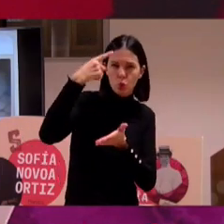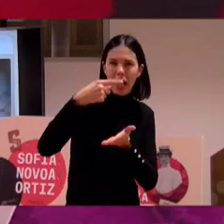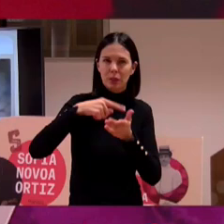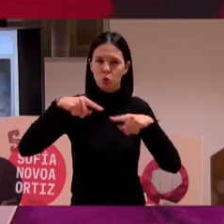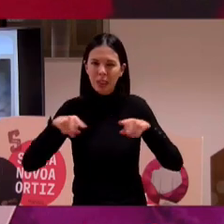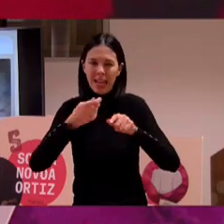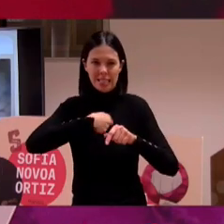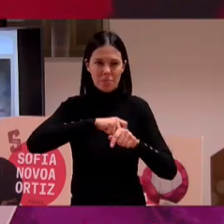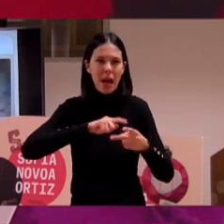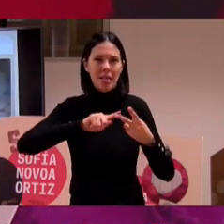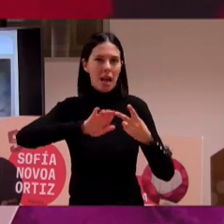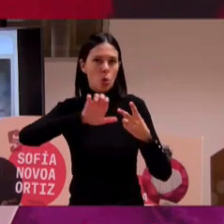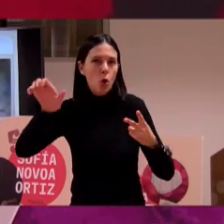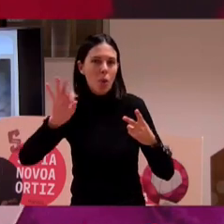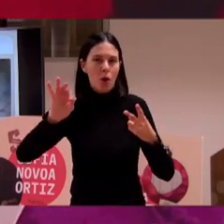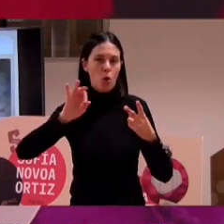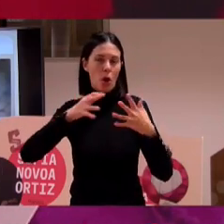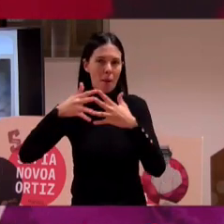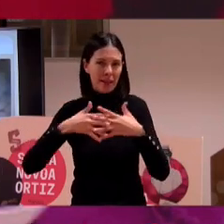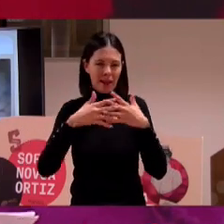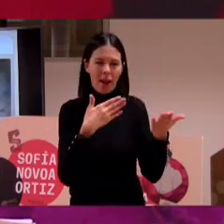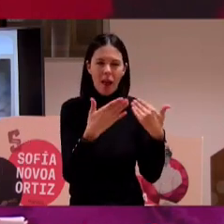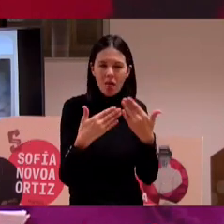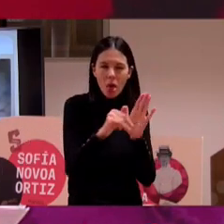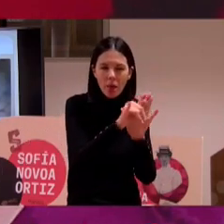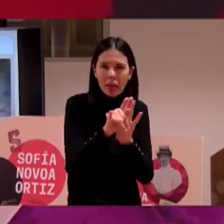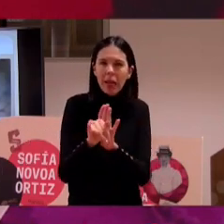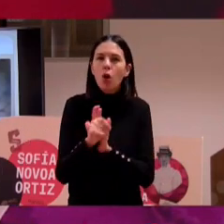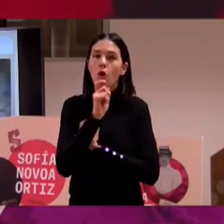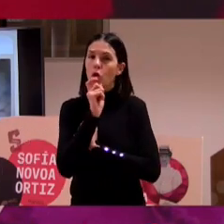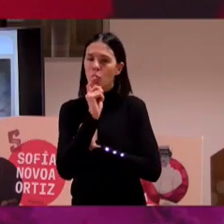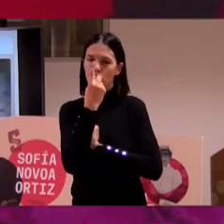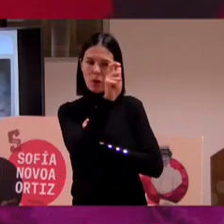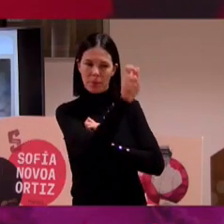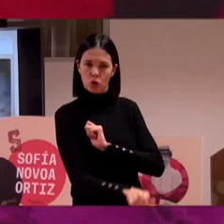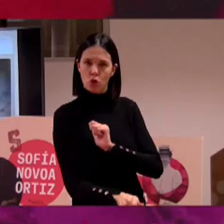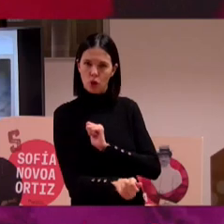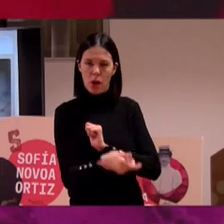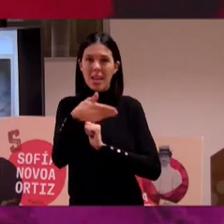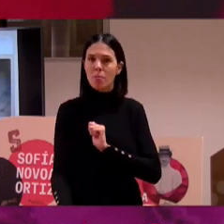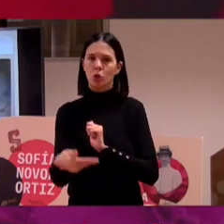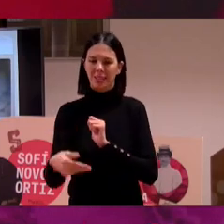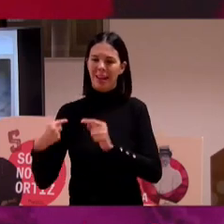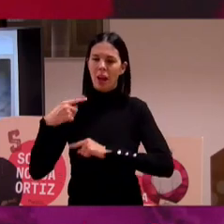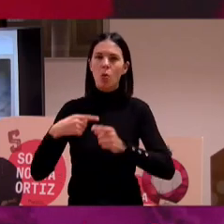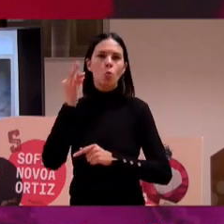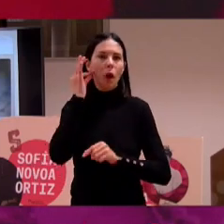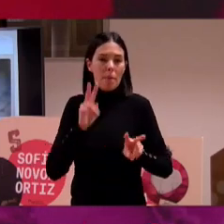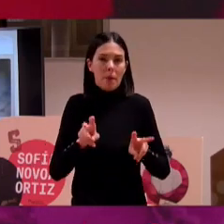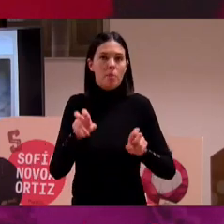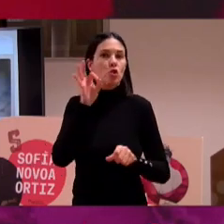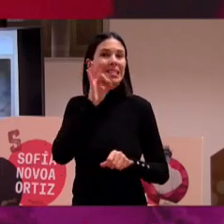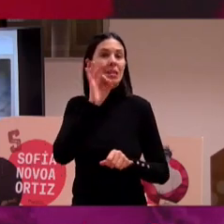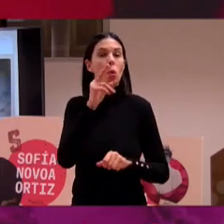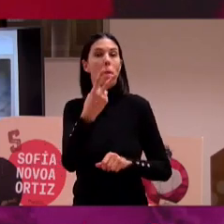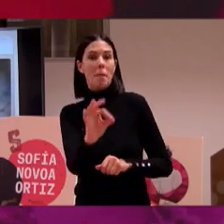España como en Europa ou en América. Trátase, pois, dunha figura relevante da xeración de mulleres que a principios do século